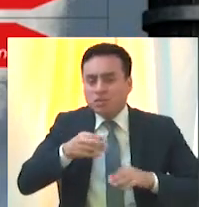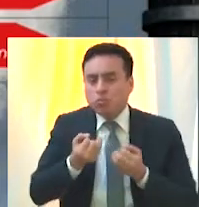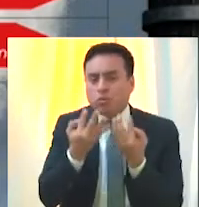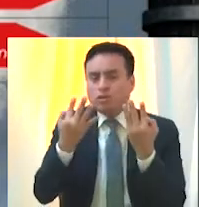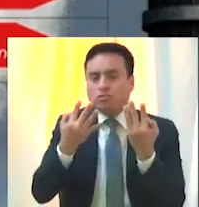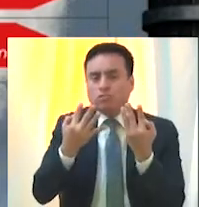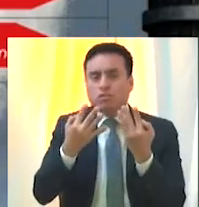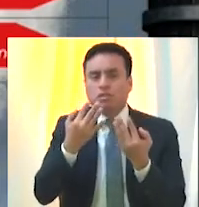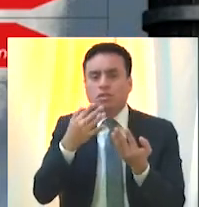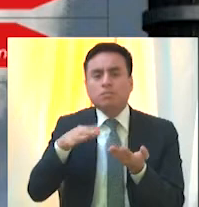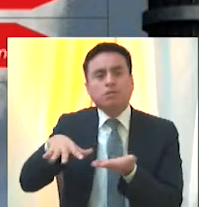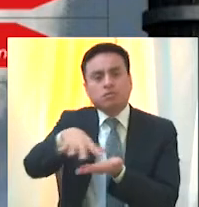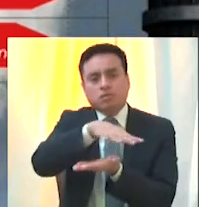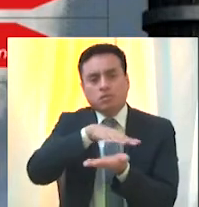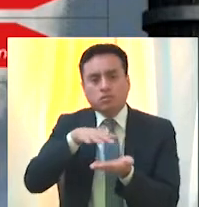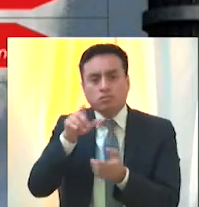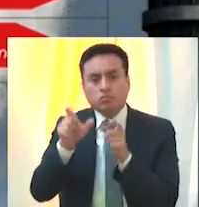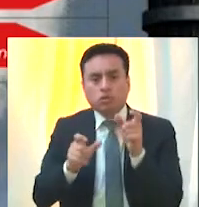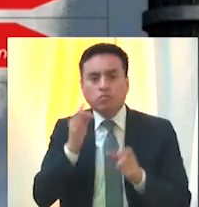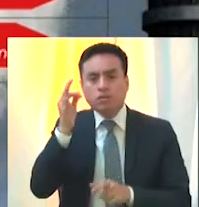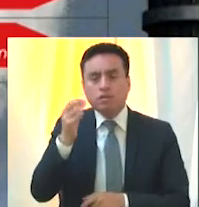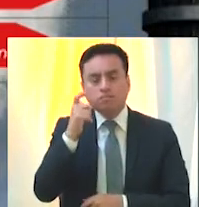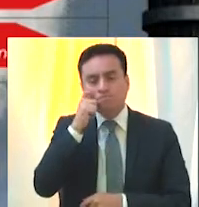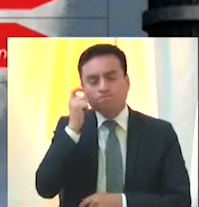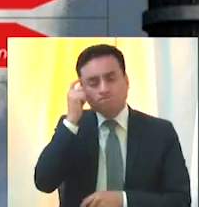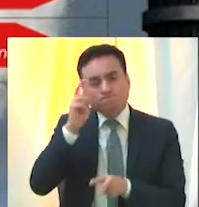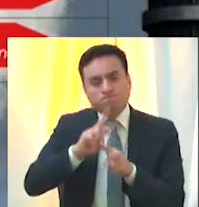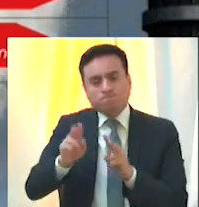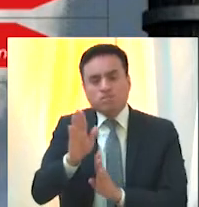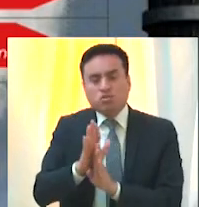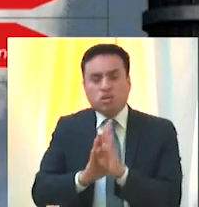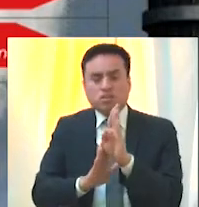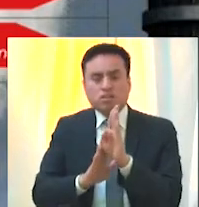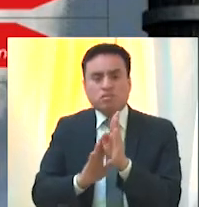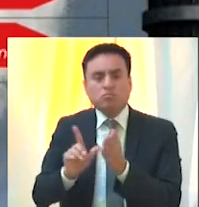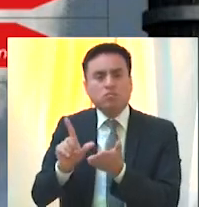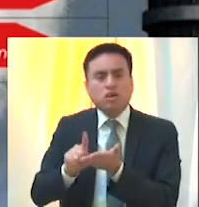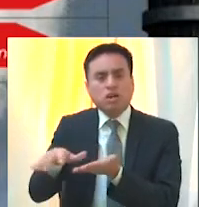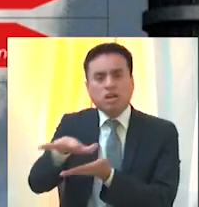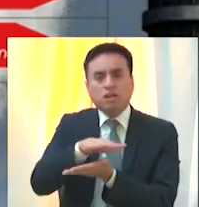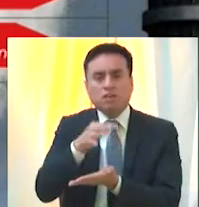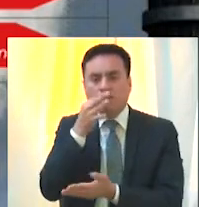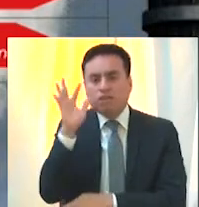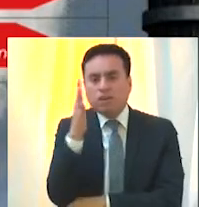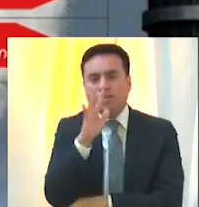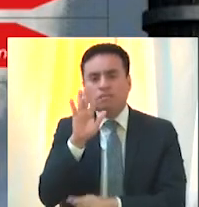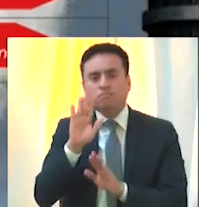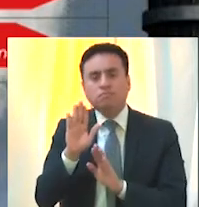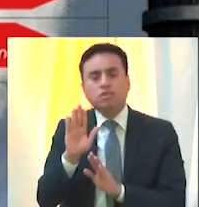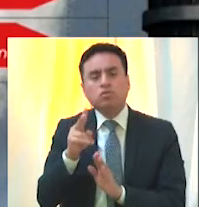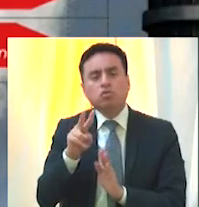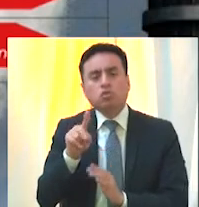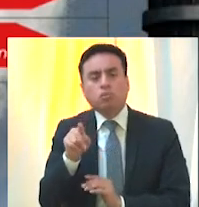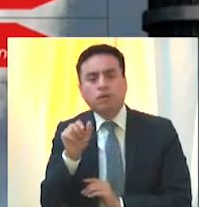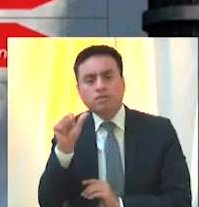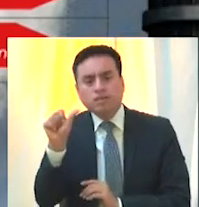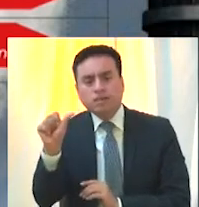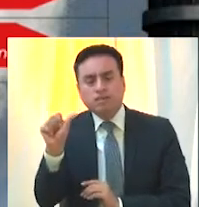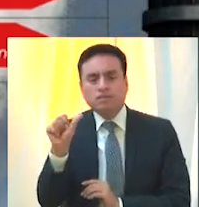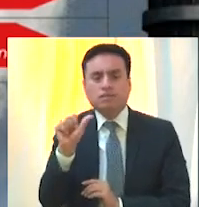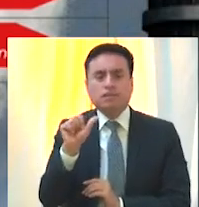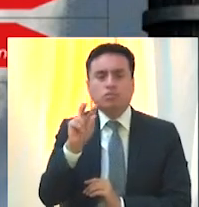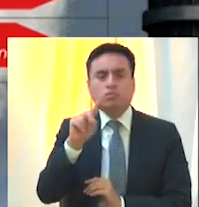cuál escenario la humanidad escoja para desarrollarse, entre un escenario relativamente verde como el 2,6, en el cual hay una